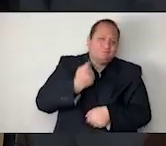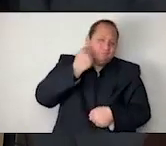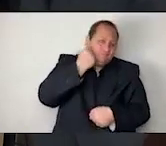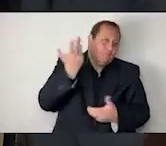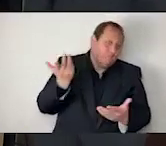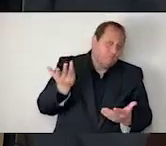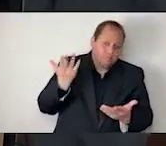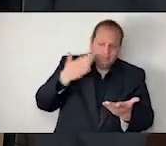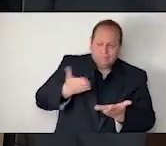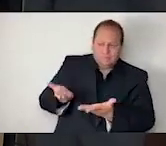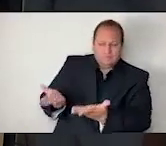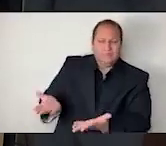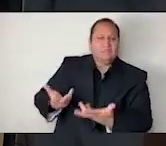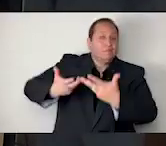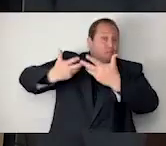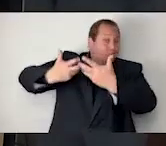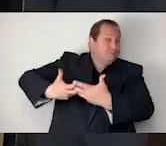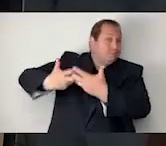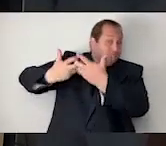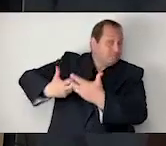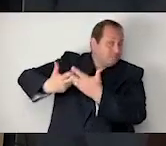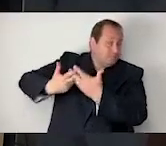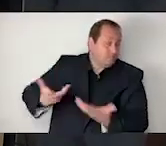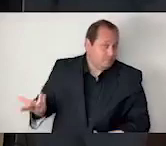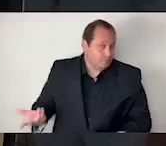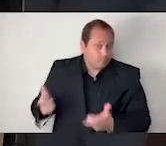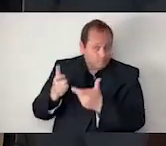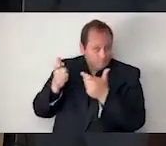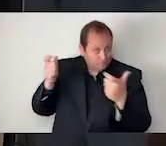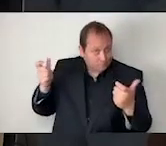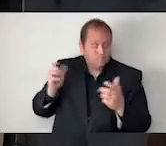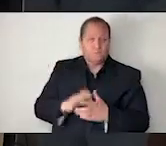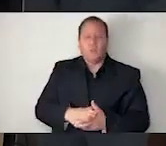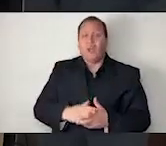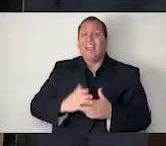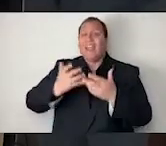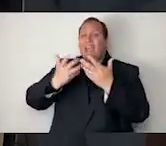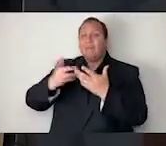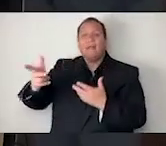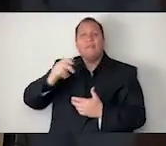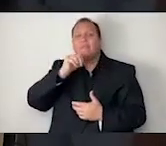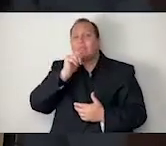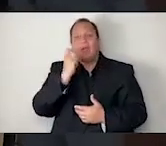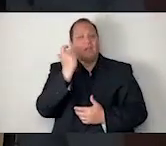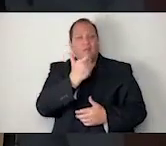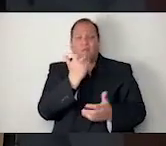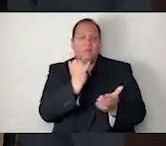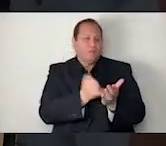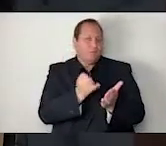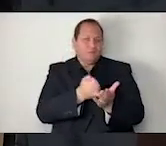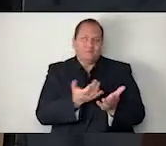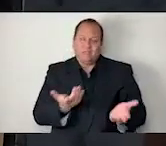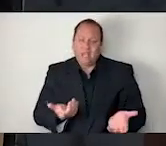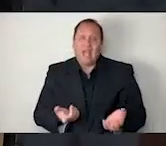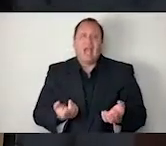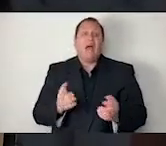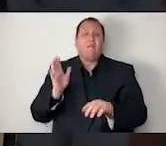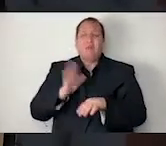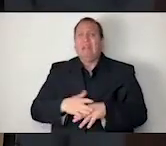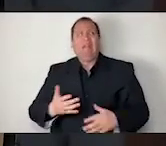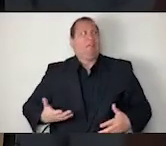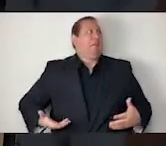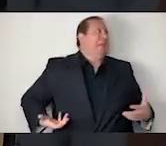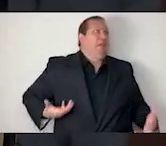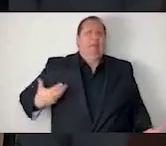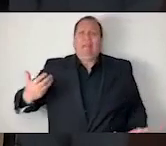maquiladoras ok que son empresas que no pagan impuestos para empezar es más son los que más chillarón cuando subimos el